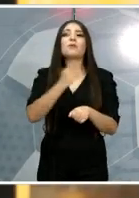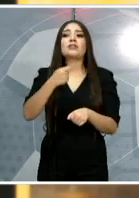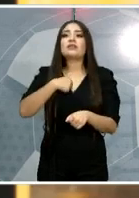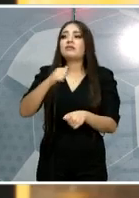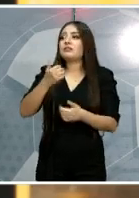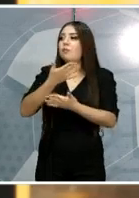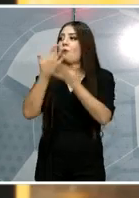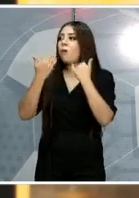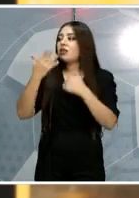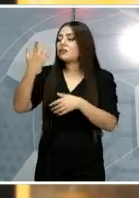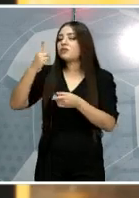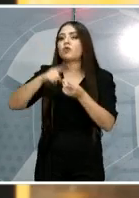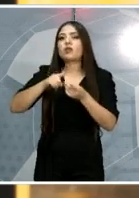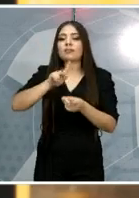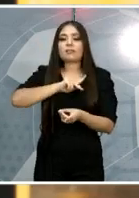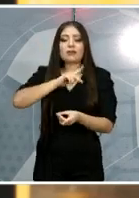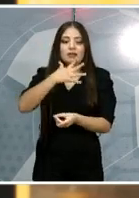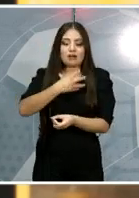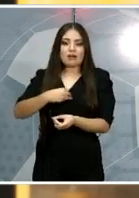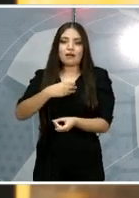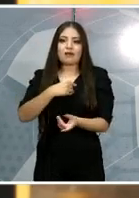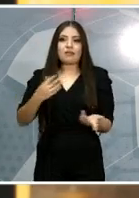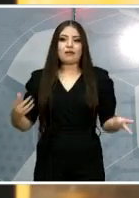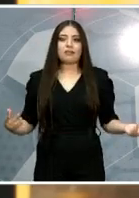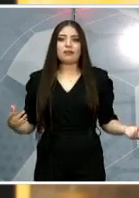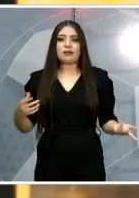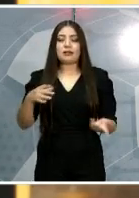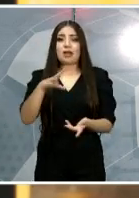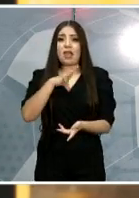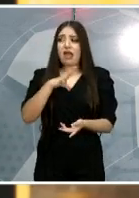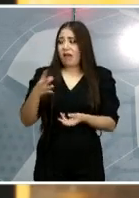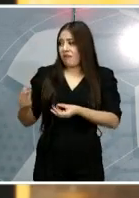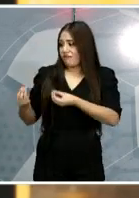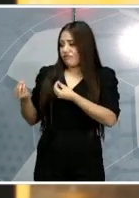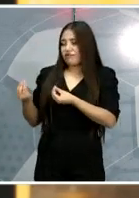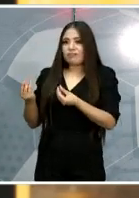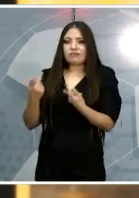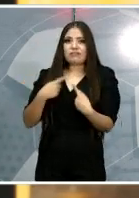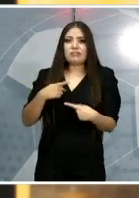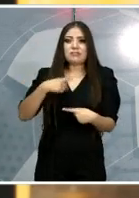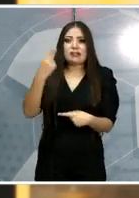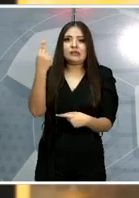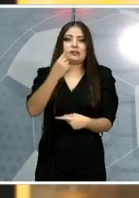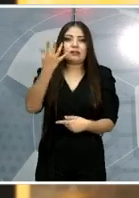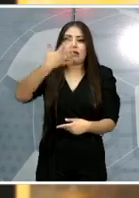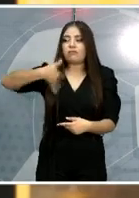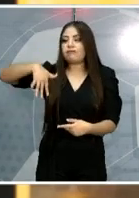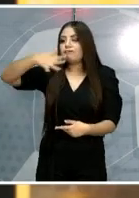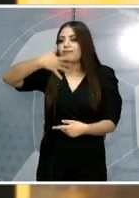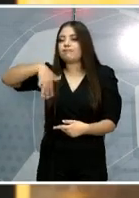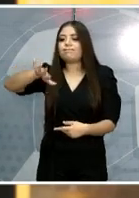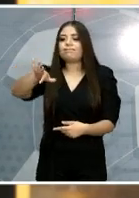crees? Nada más a ella no. Hay más personas a las que se les tiene que buscar y encontrar. Y no puedo